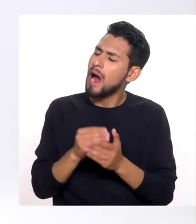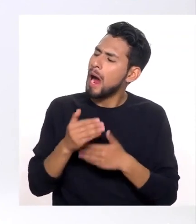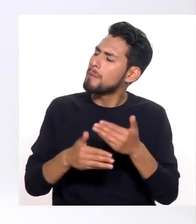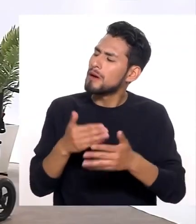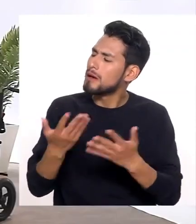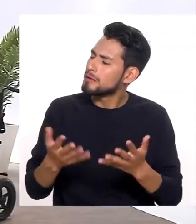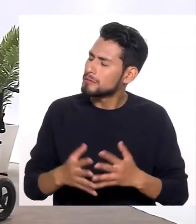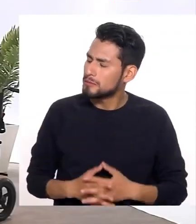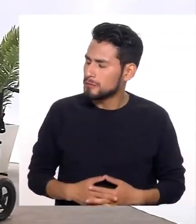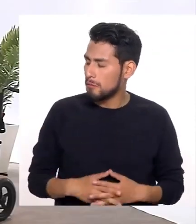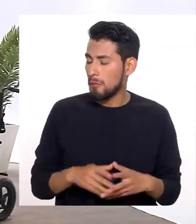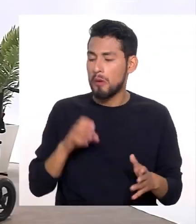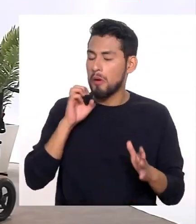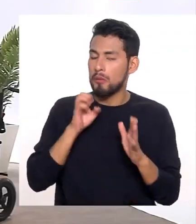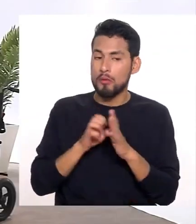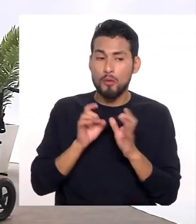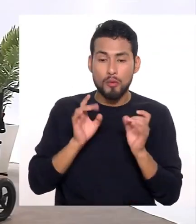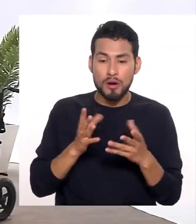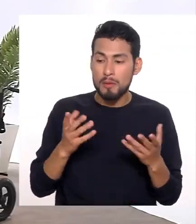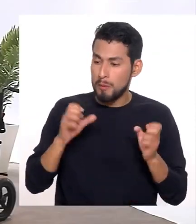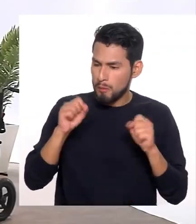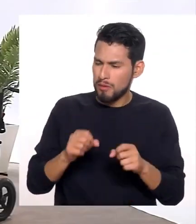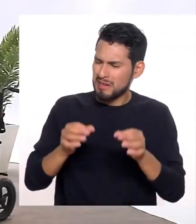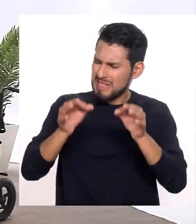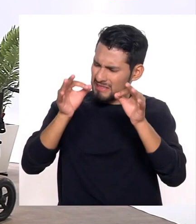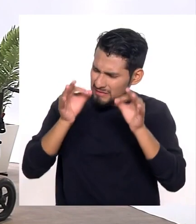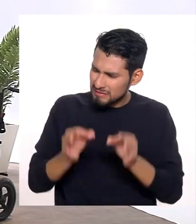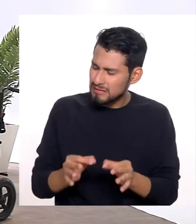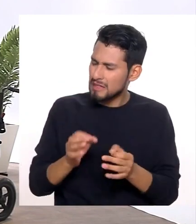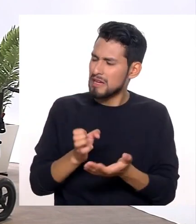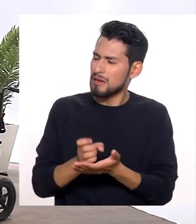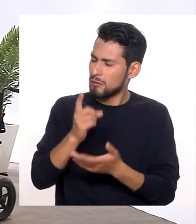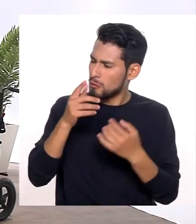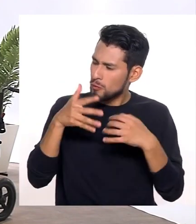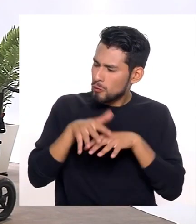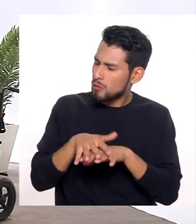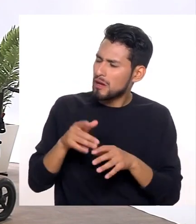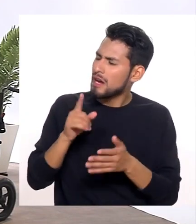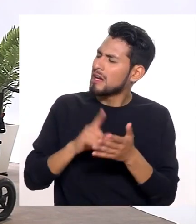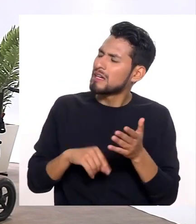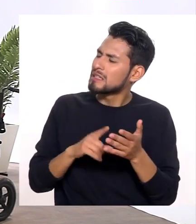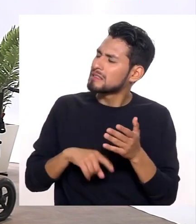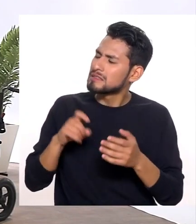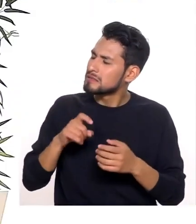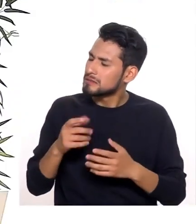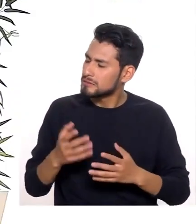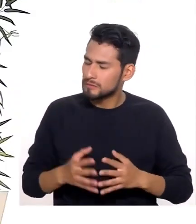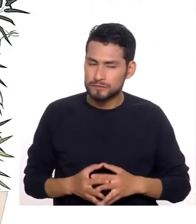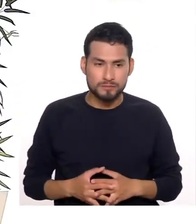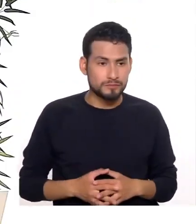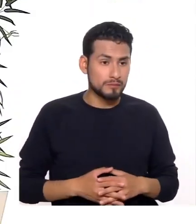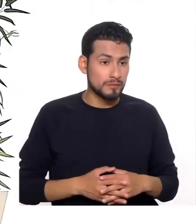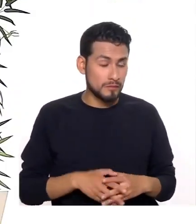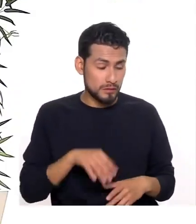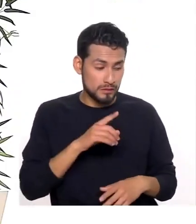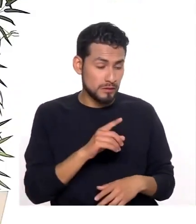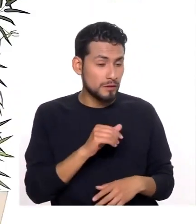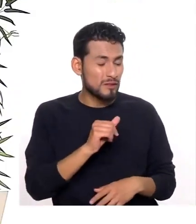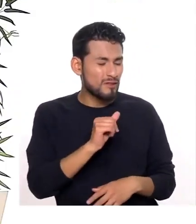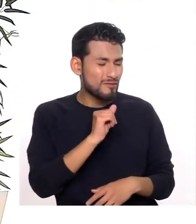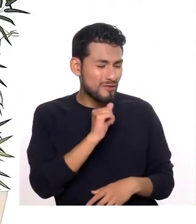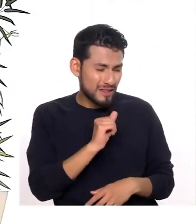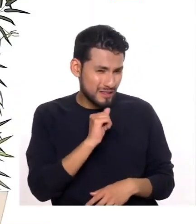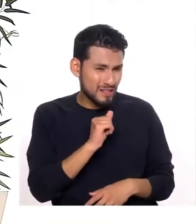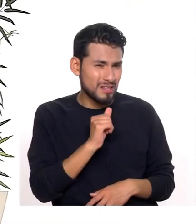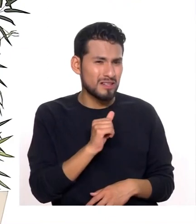avanzar? Por ejemplo, para que sea realmente una educación inclusiva, ¿de qué depende? Sí, mira,